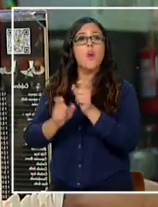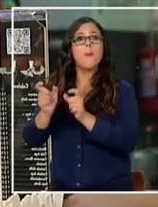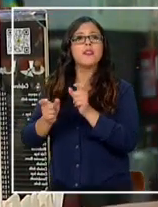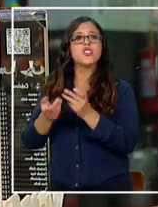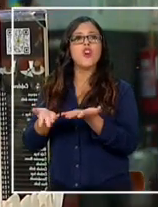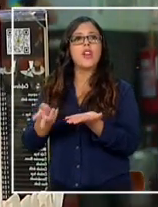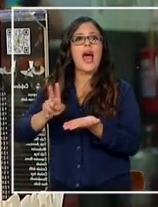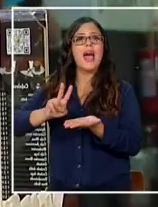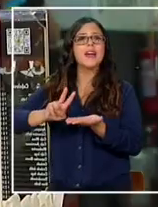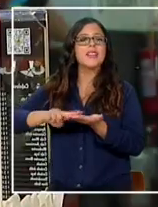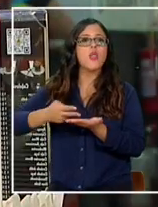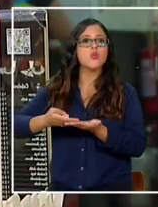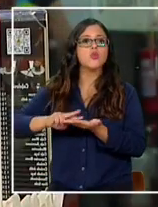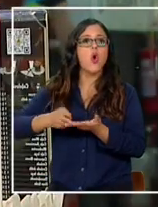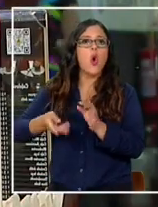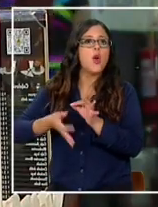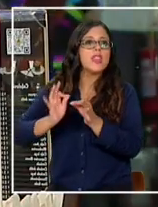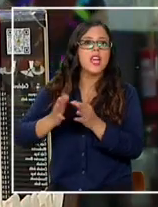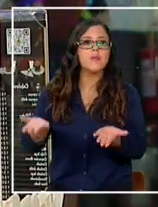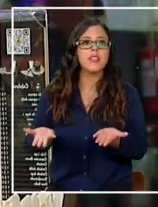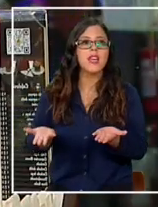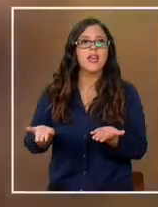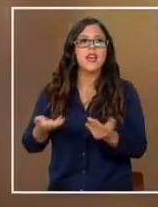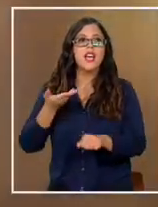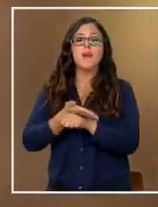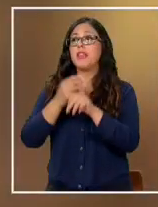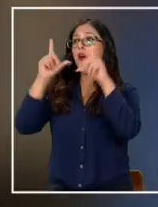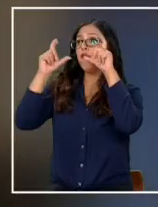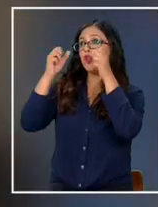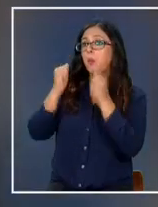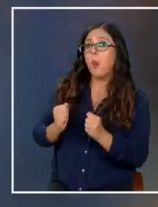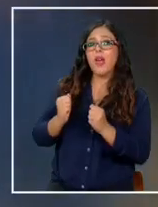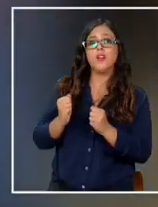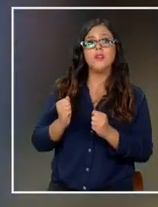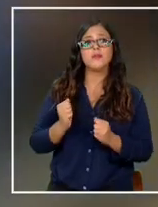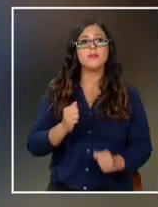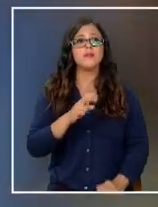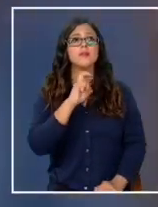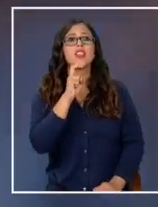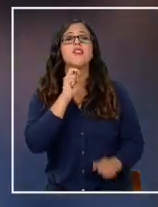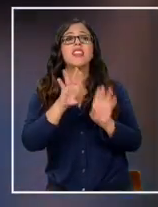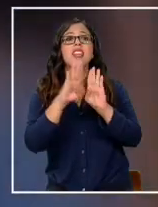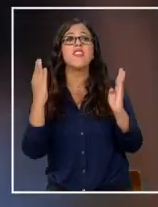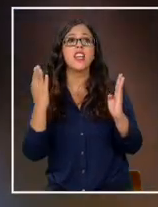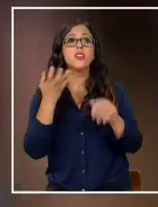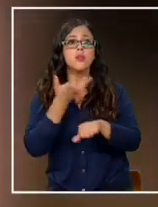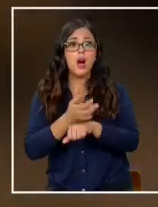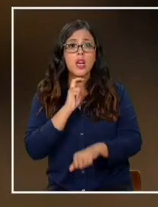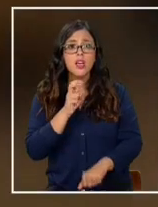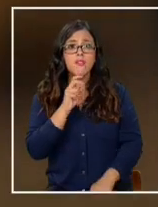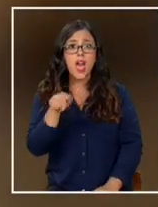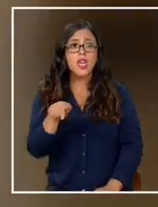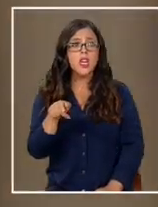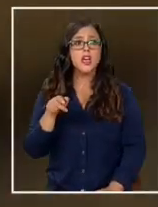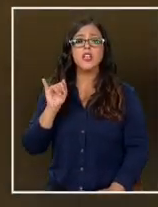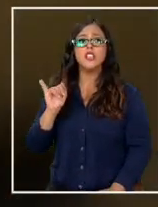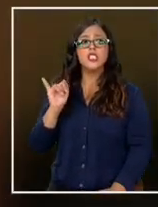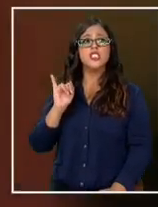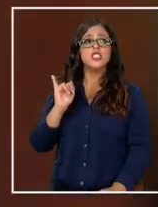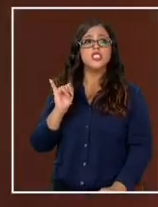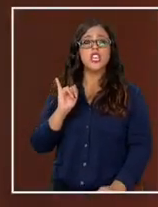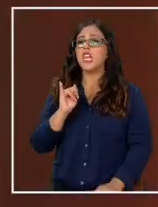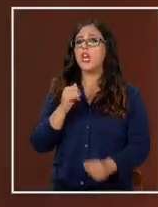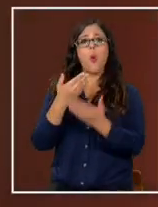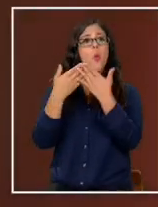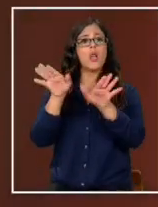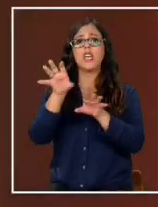haya...? Lo primero que te preguntan es si pueden tomar fotos. ¿Un café? ¿Está abierto? ¿Hay café acá? Sí, café, jugo, té, lo que usted